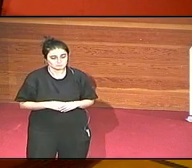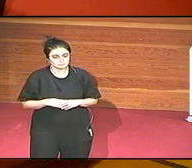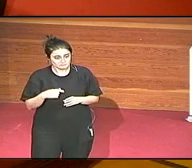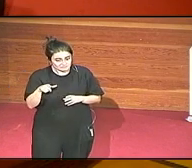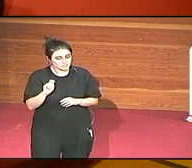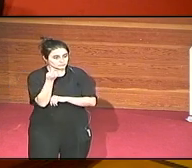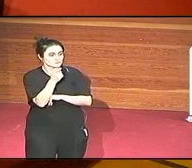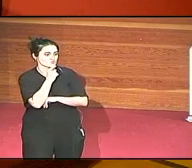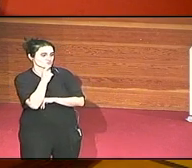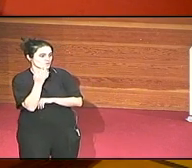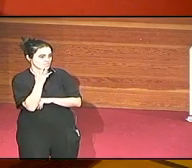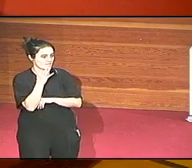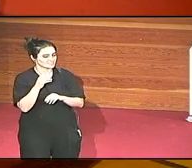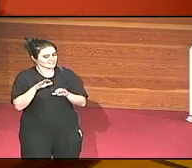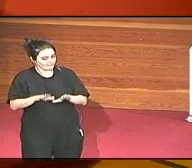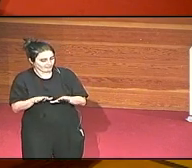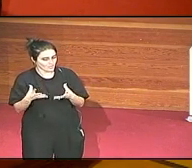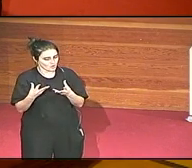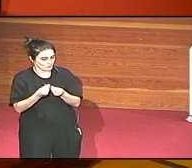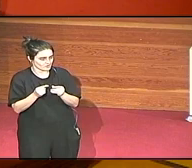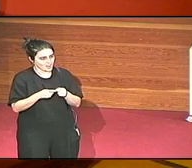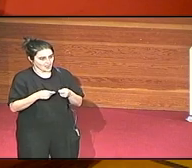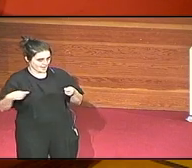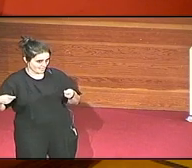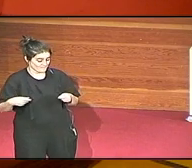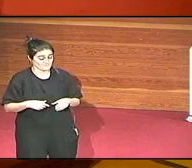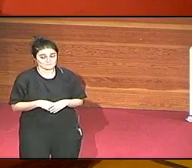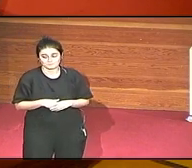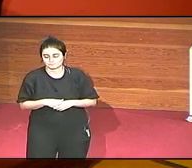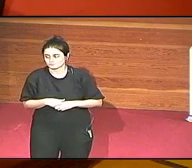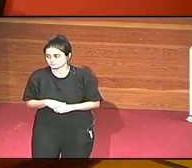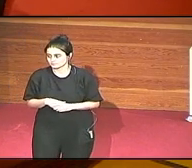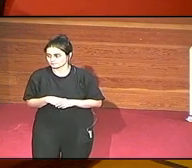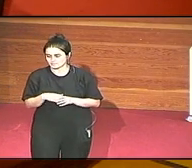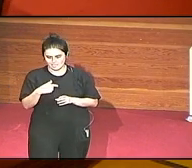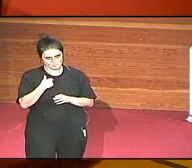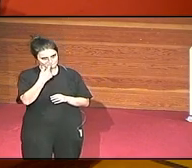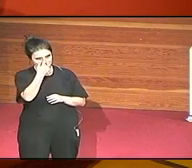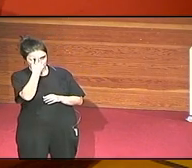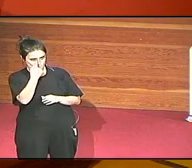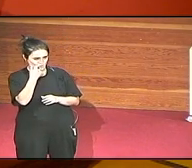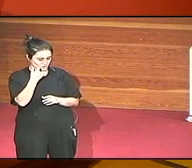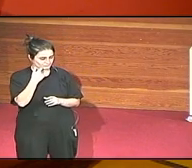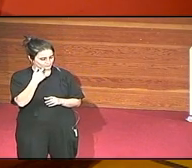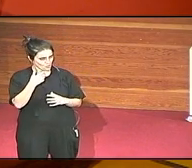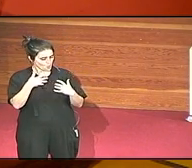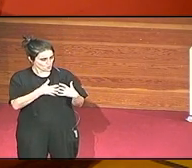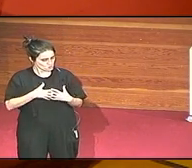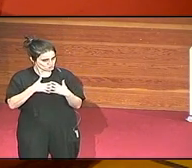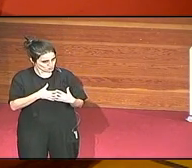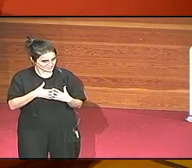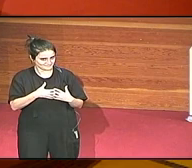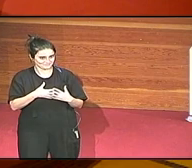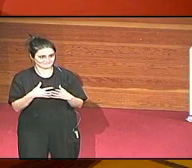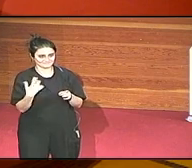un tiempo yo tengo la lucha y la constatación de que de que una de las